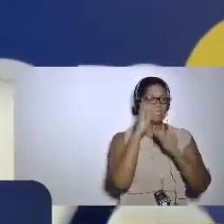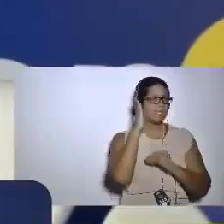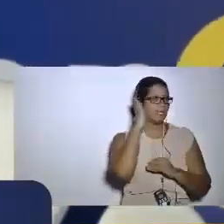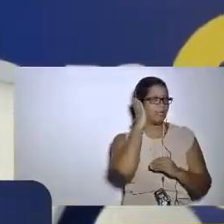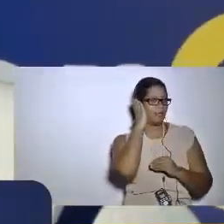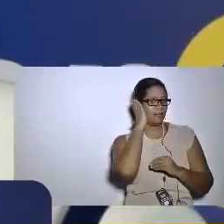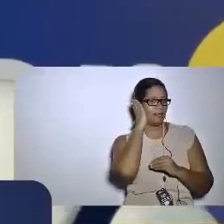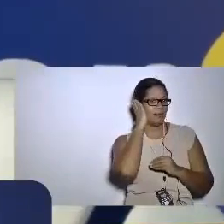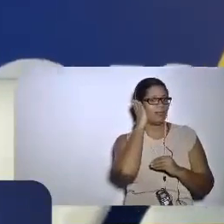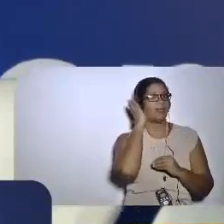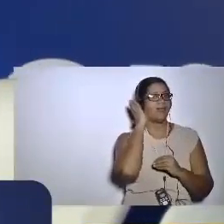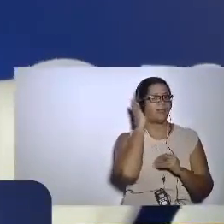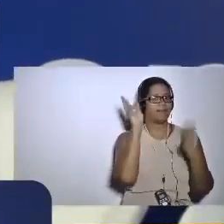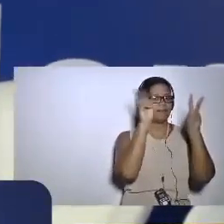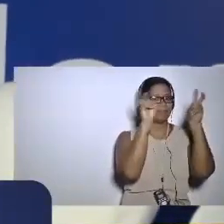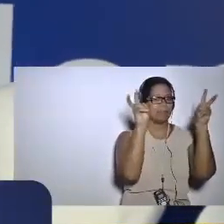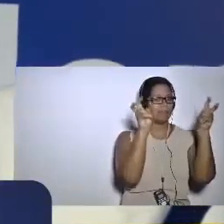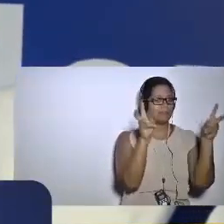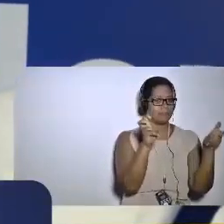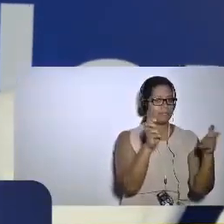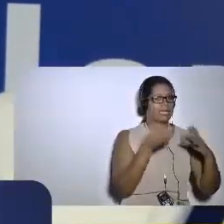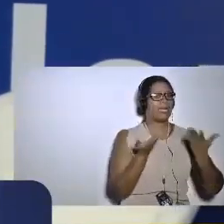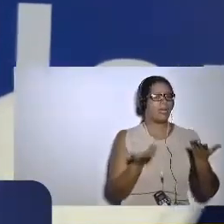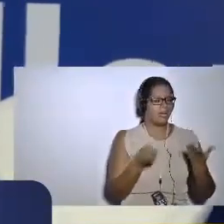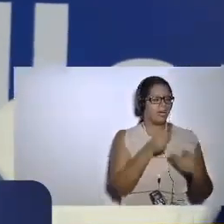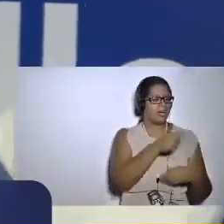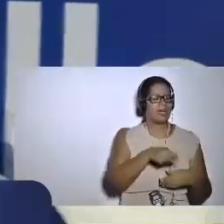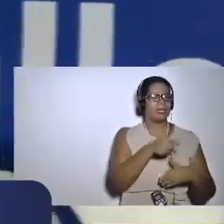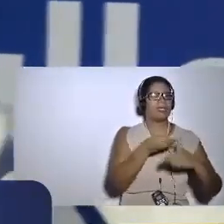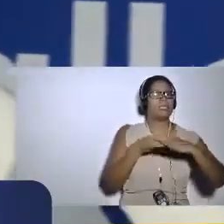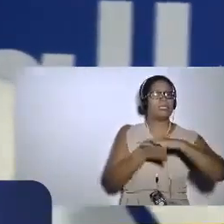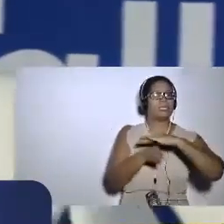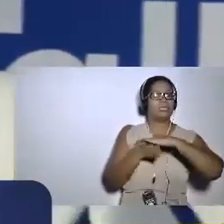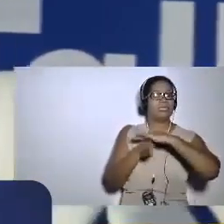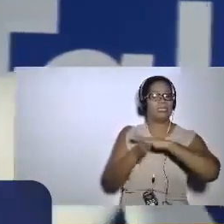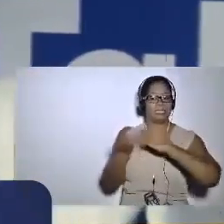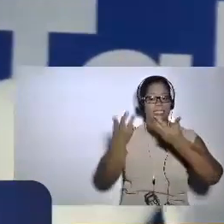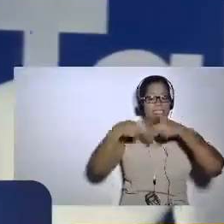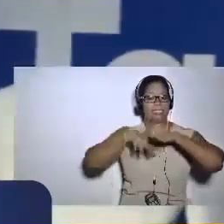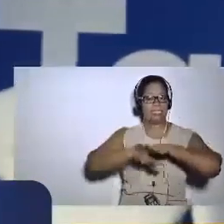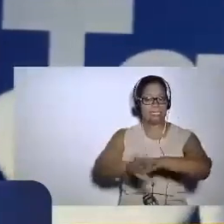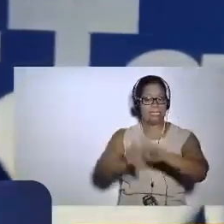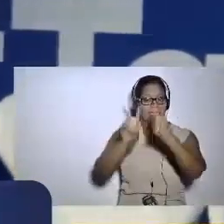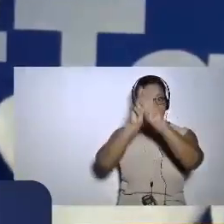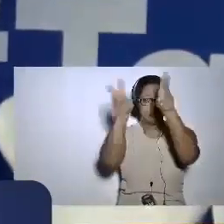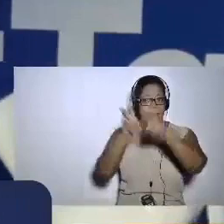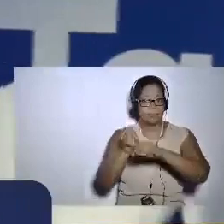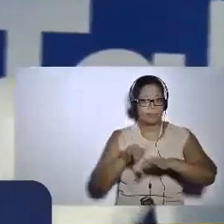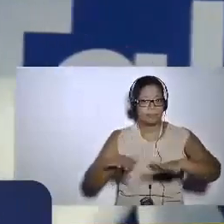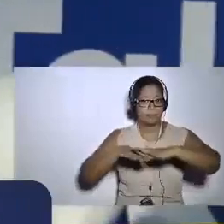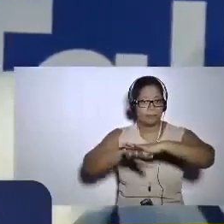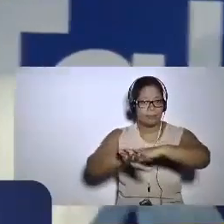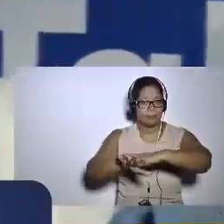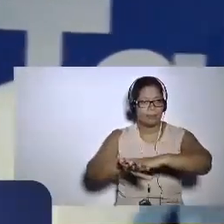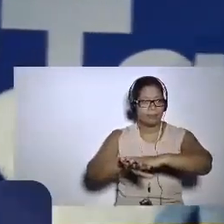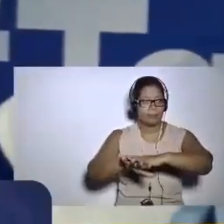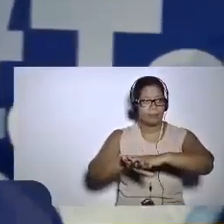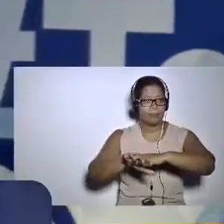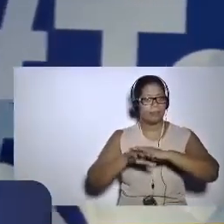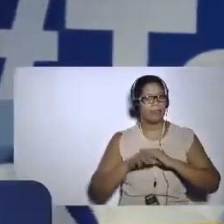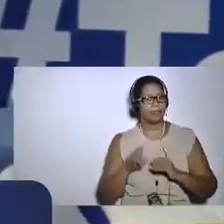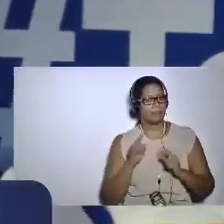y esto está incrementalmente con los accesos al internet. Y Luca nos